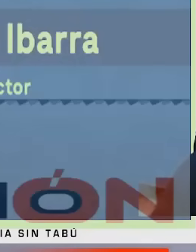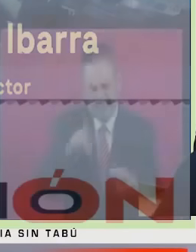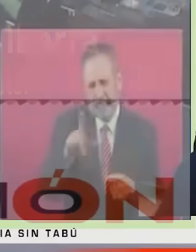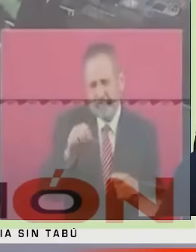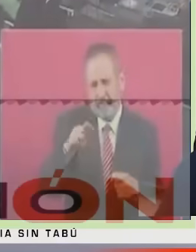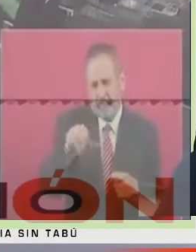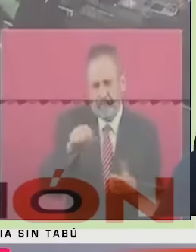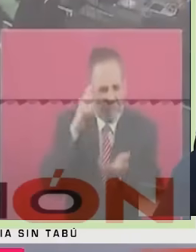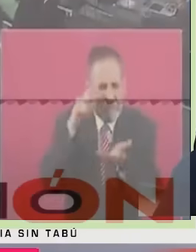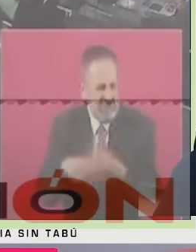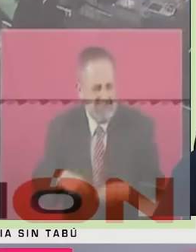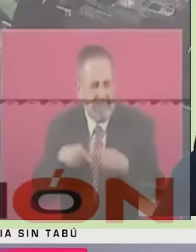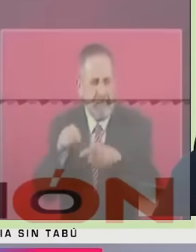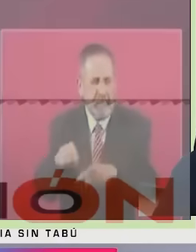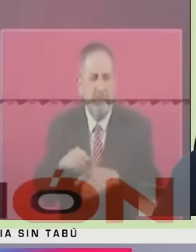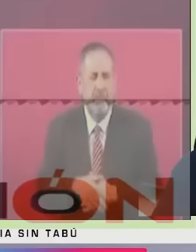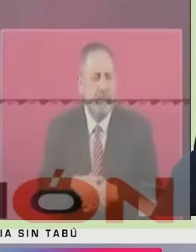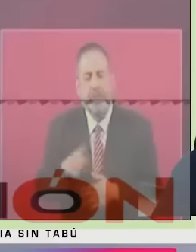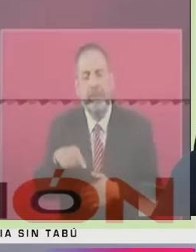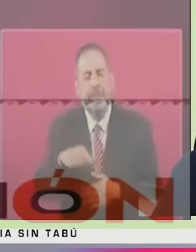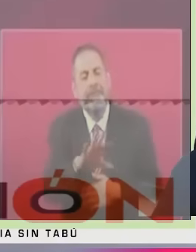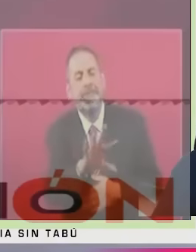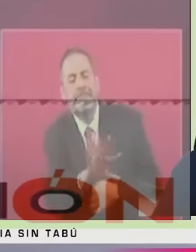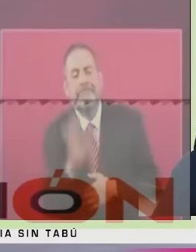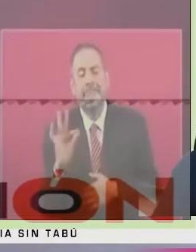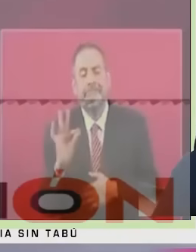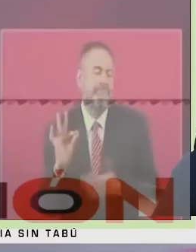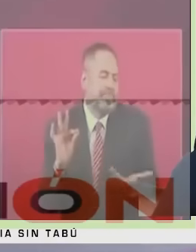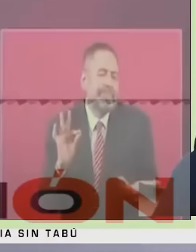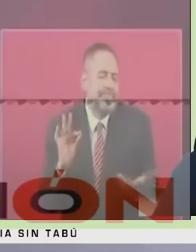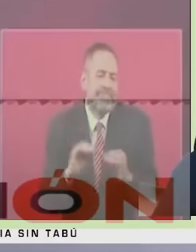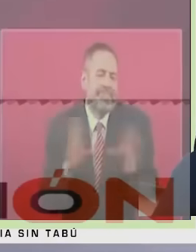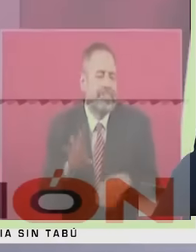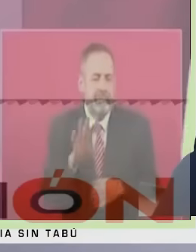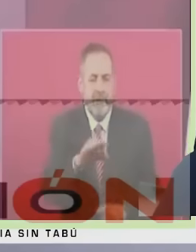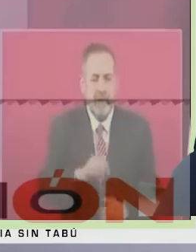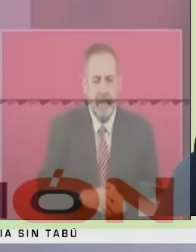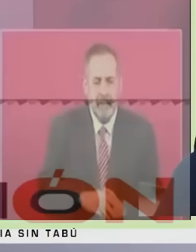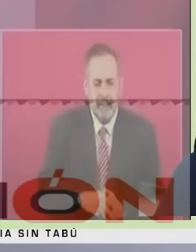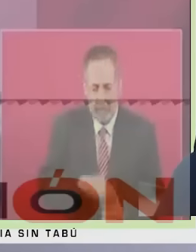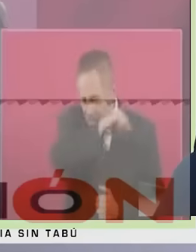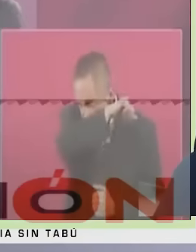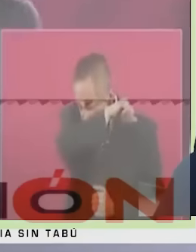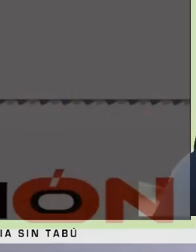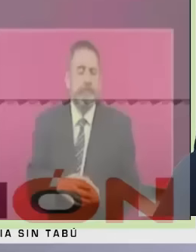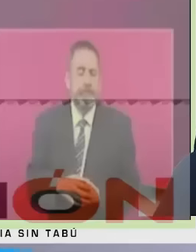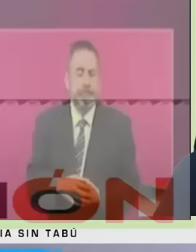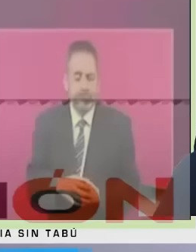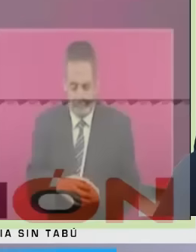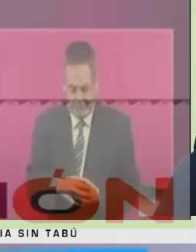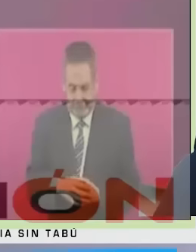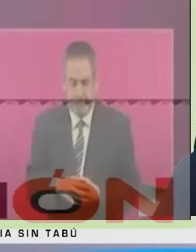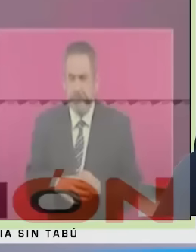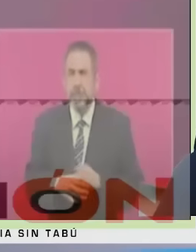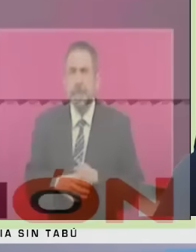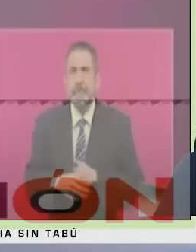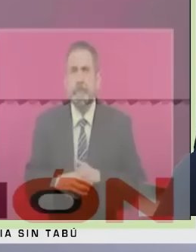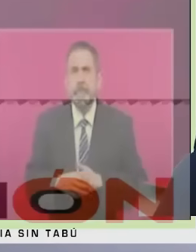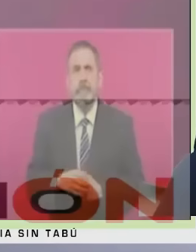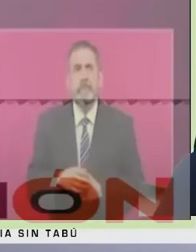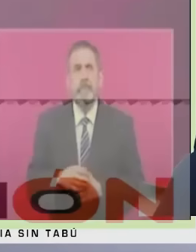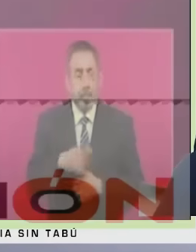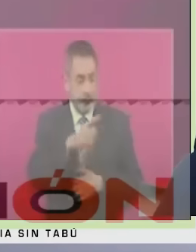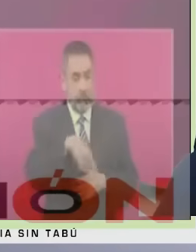A ver, ¿qué está pasando? Estamos hablando de personajes que tienen un nivel de encono,